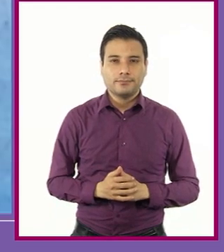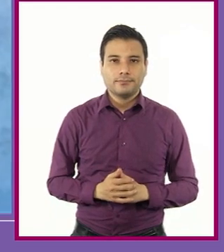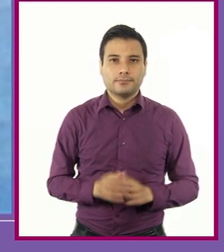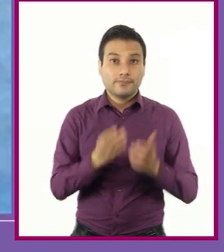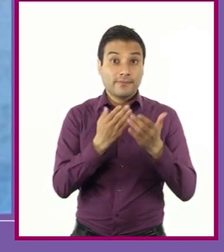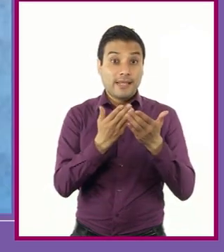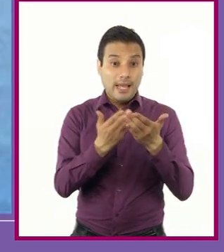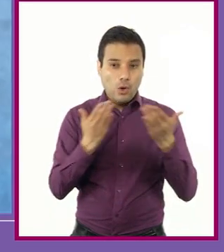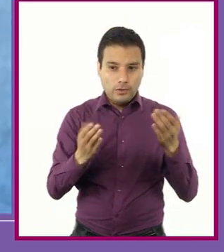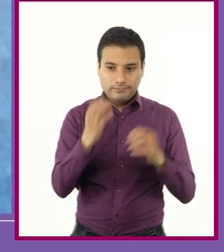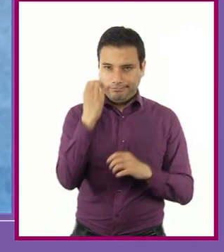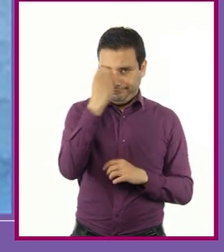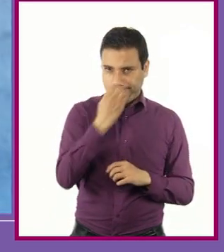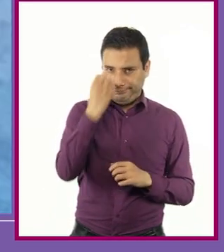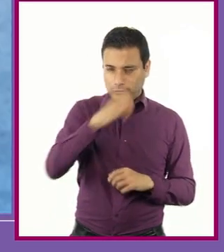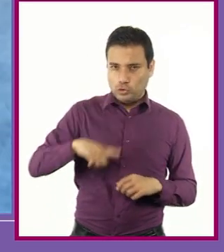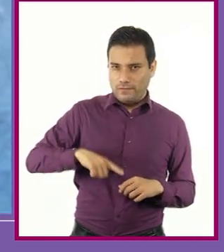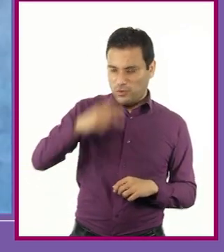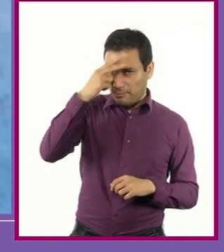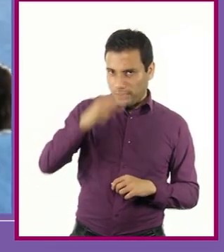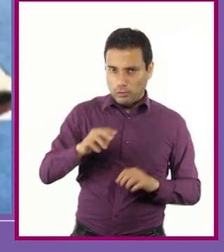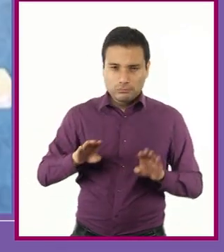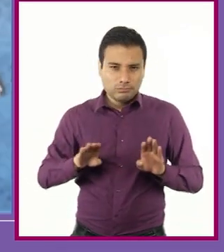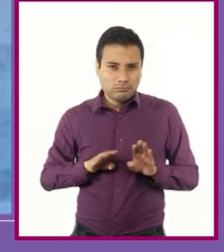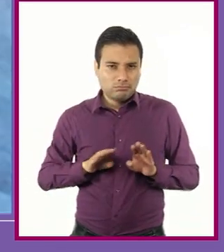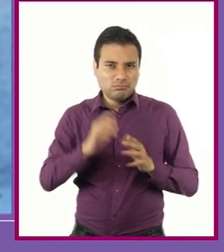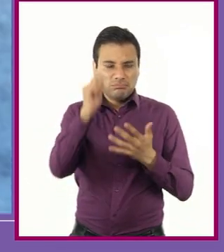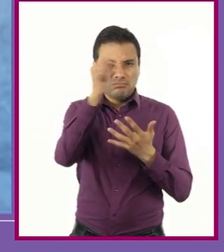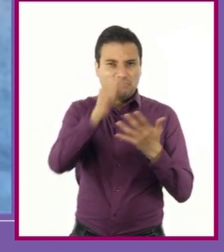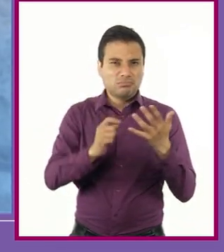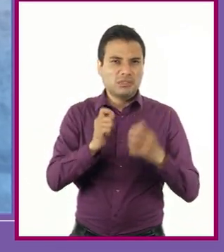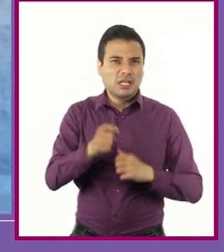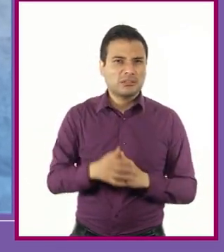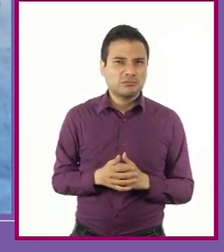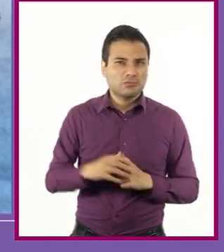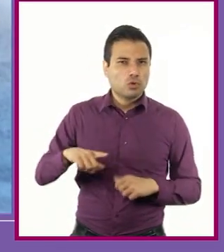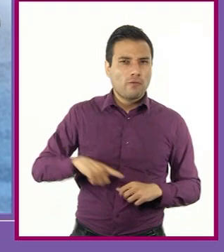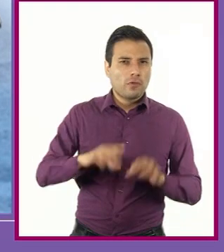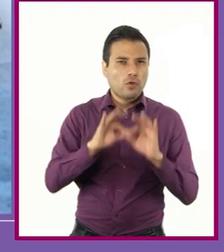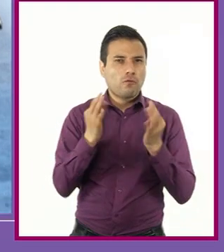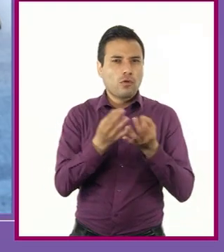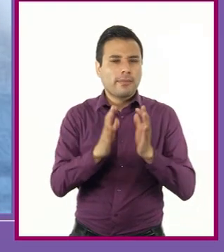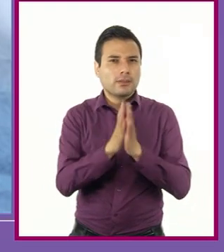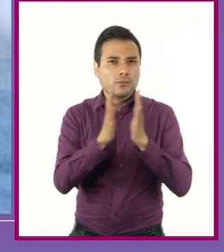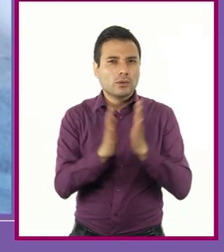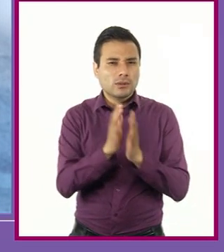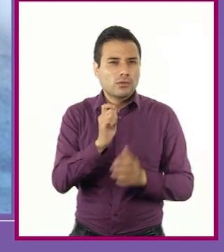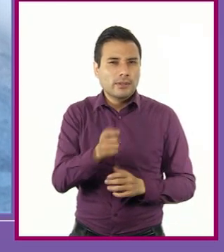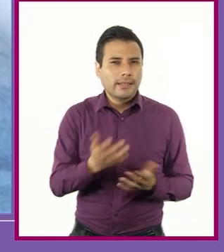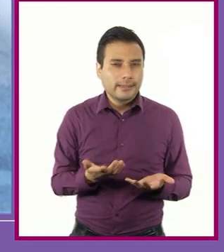las características del Gobierno de México para comprender la forma de gobierno democrático.